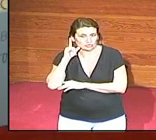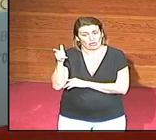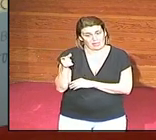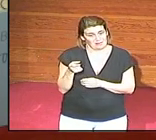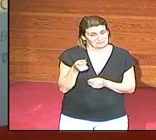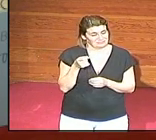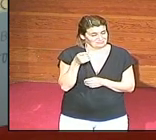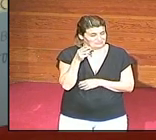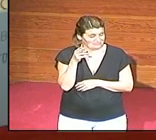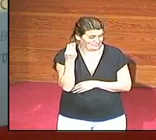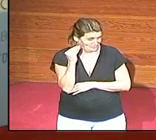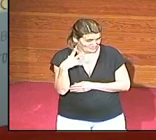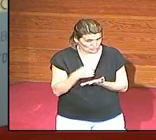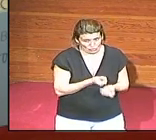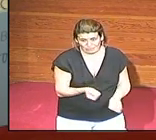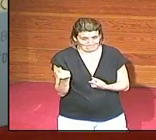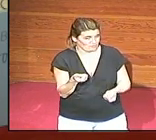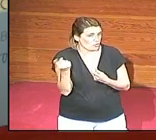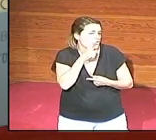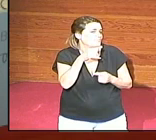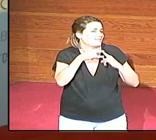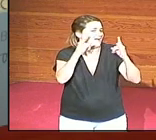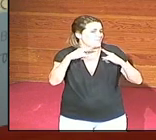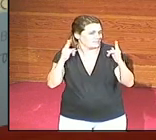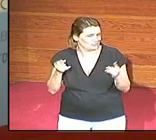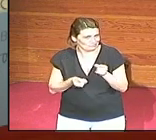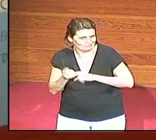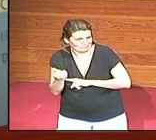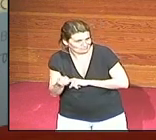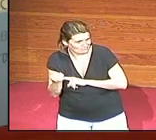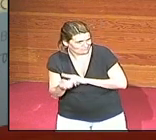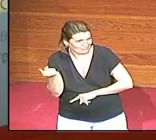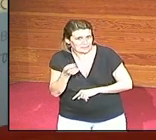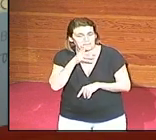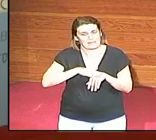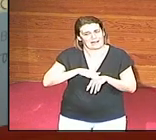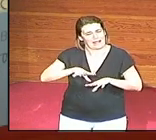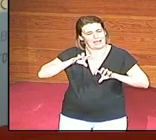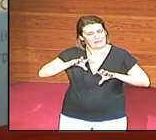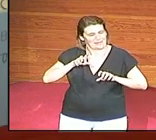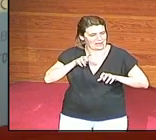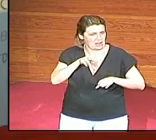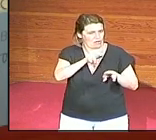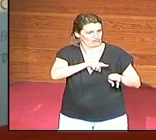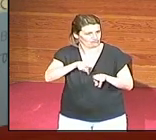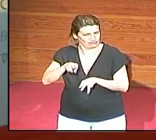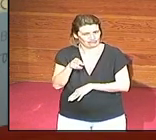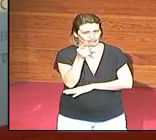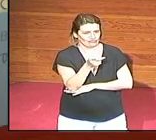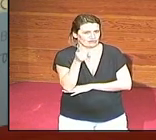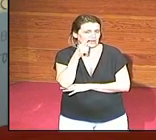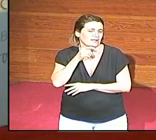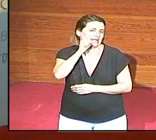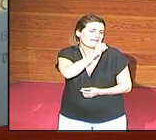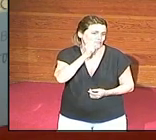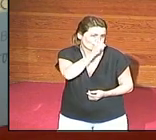chavales pues como de campamento, ¿no? A aprender a formar, a aprender los himnos, a